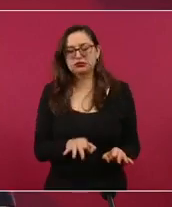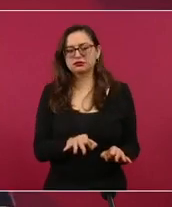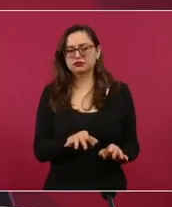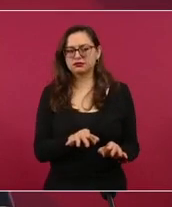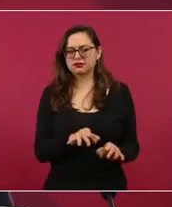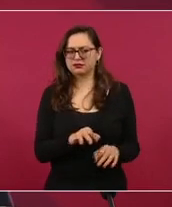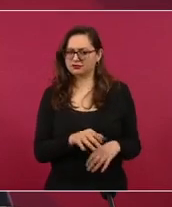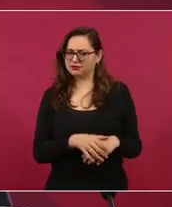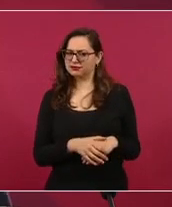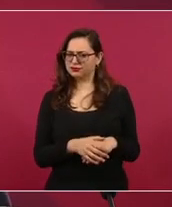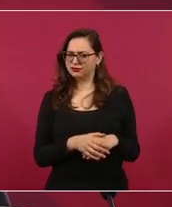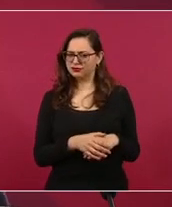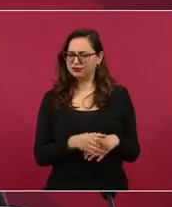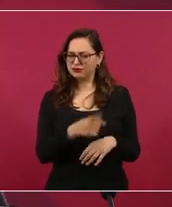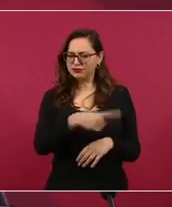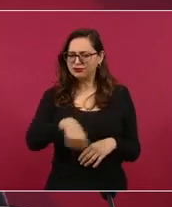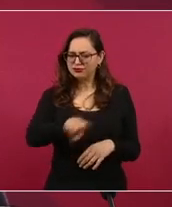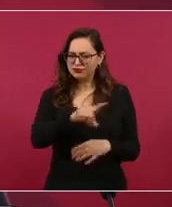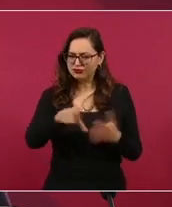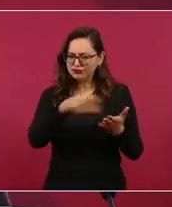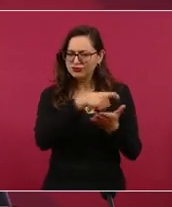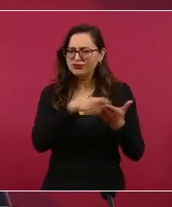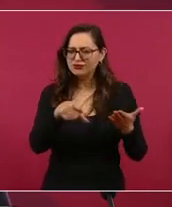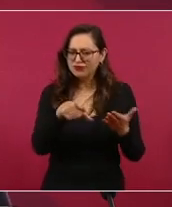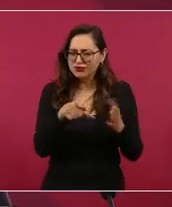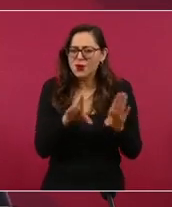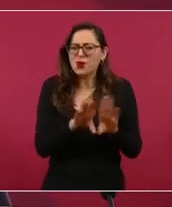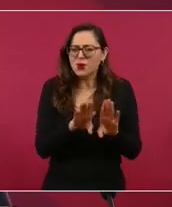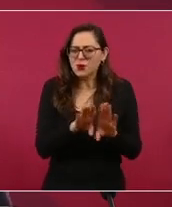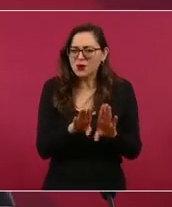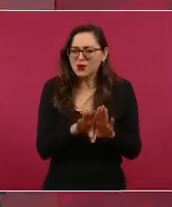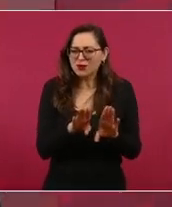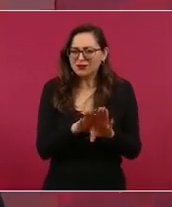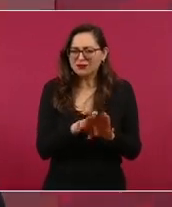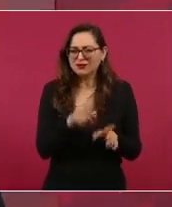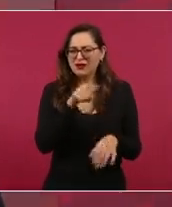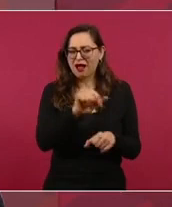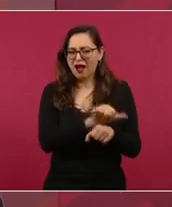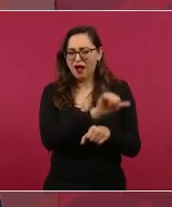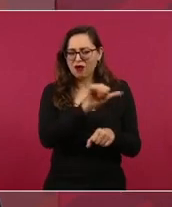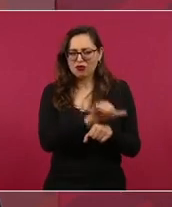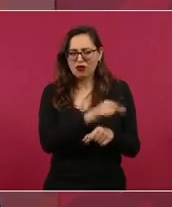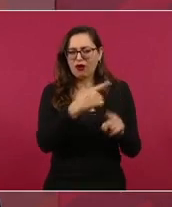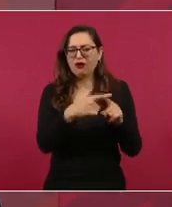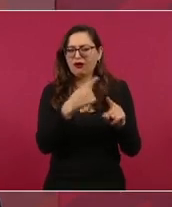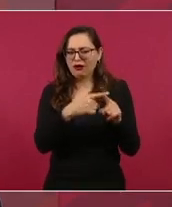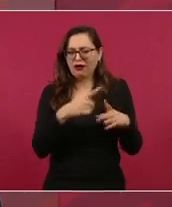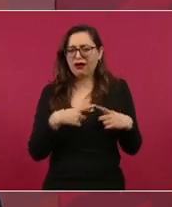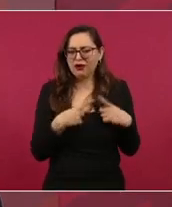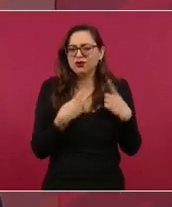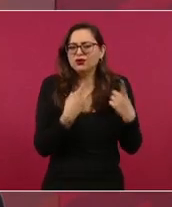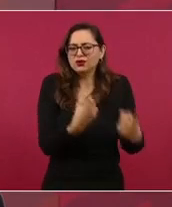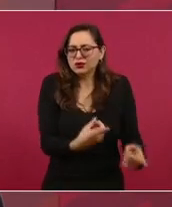Estamos haciendo la investigación de fondo de dónde salen esos vehículos,